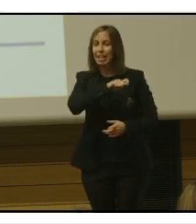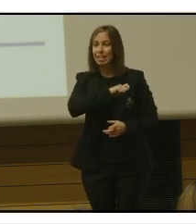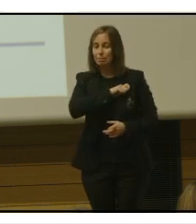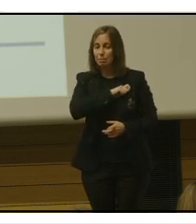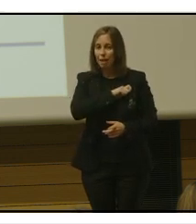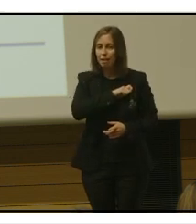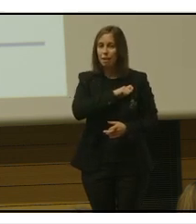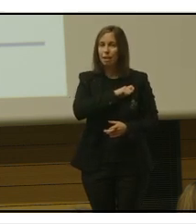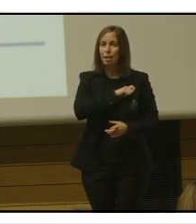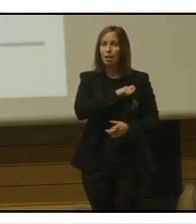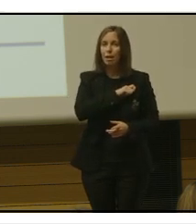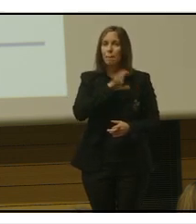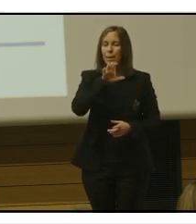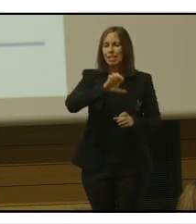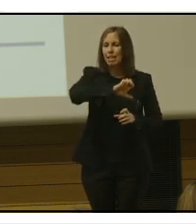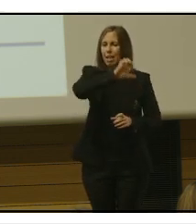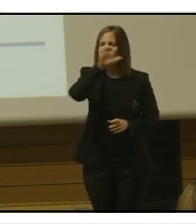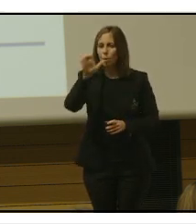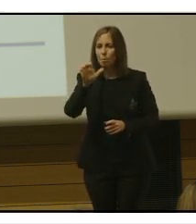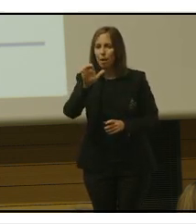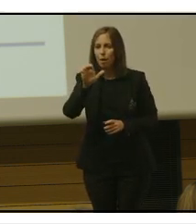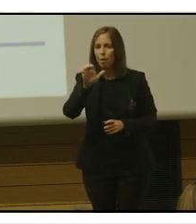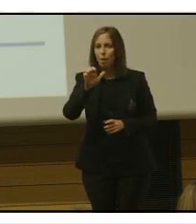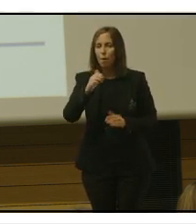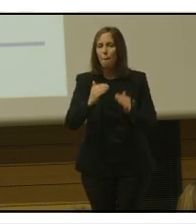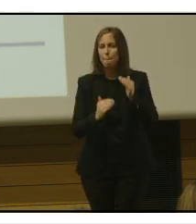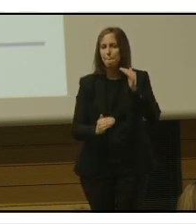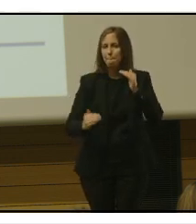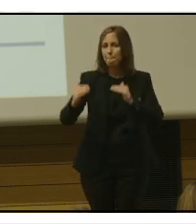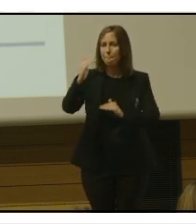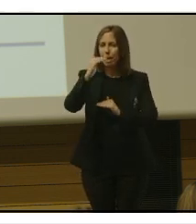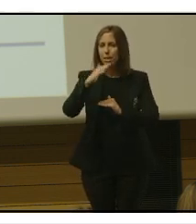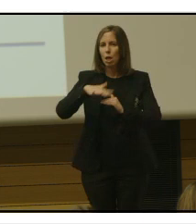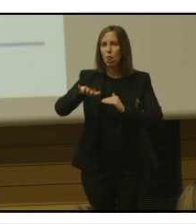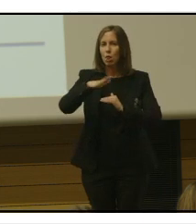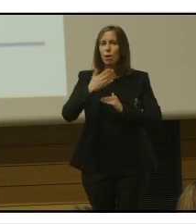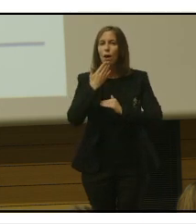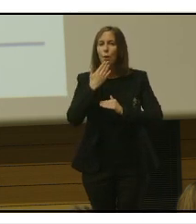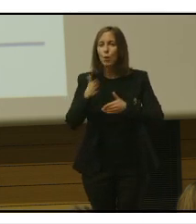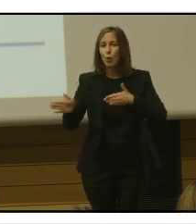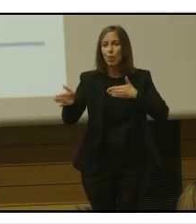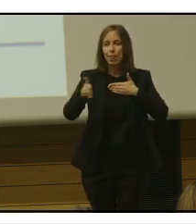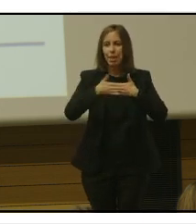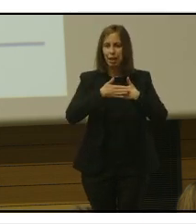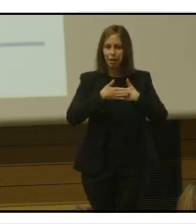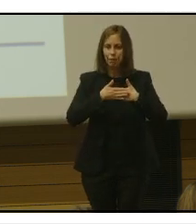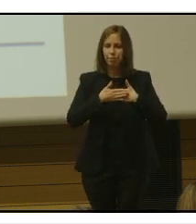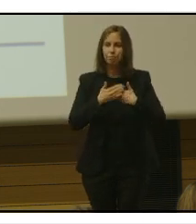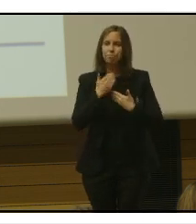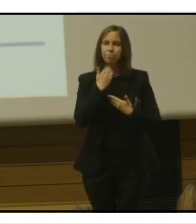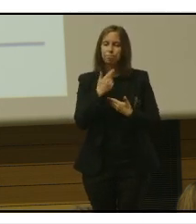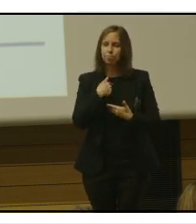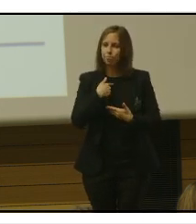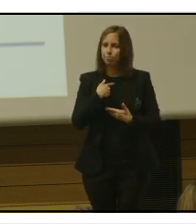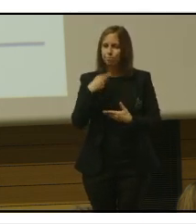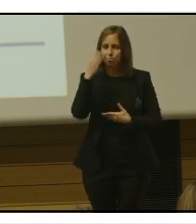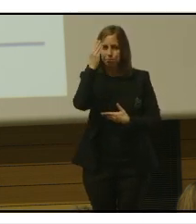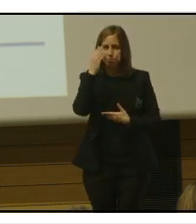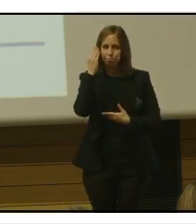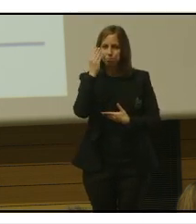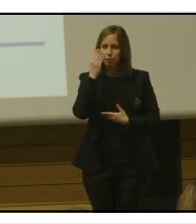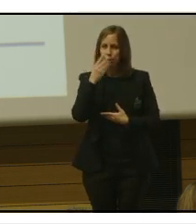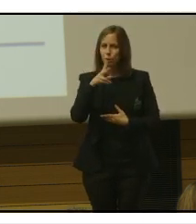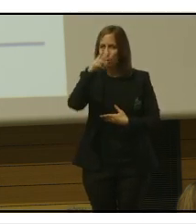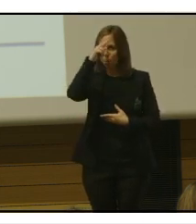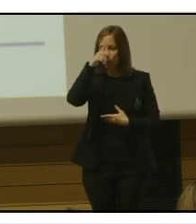en donde más ha aumentado la prevalencia de exposición en los lugares de ocio cerrados, algo que, bueno, a mí me parece bastante